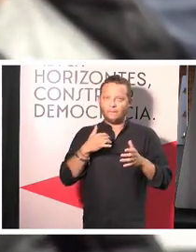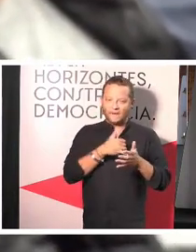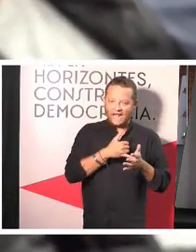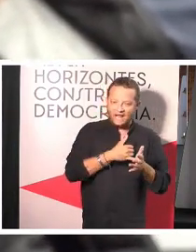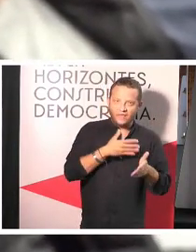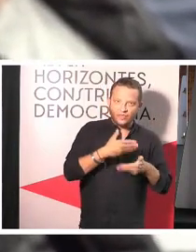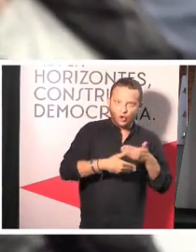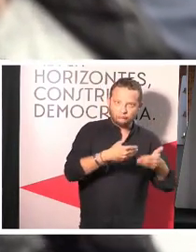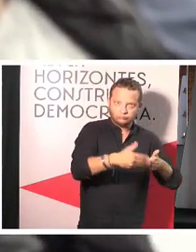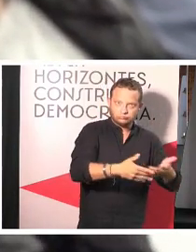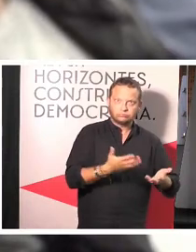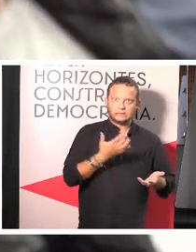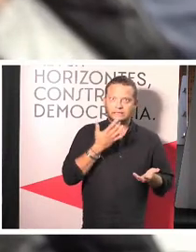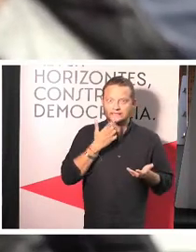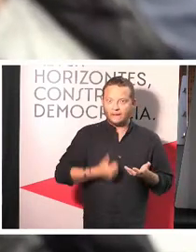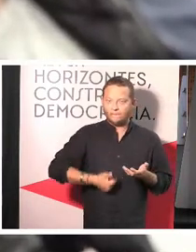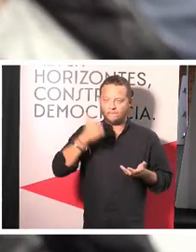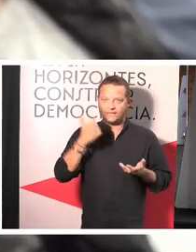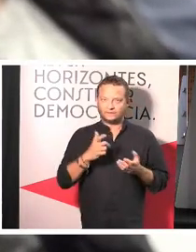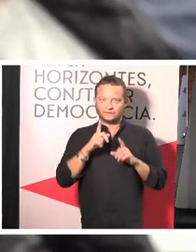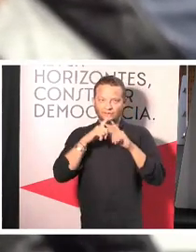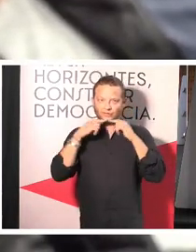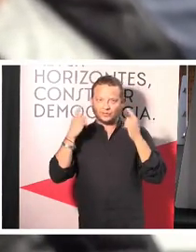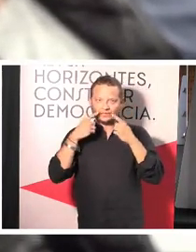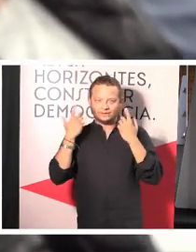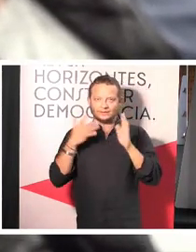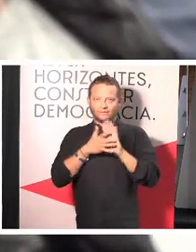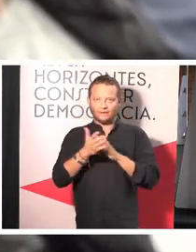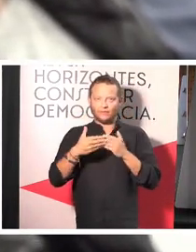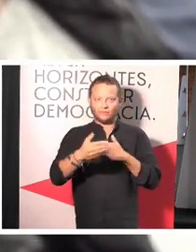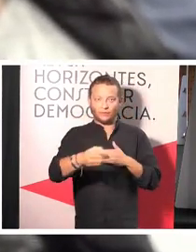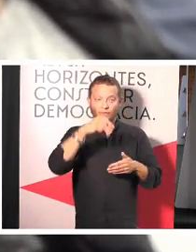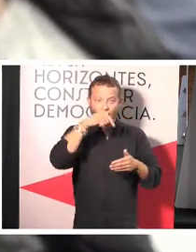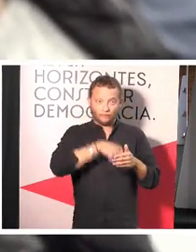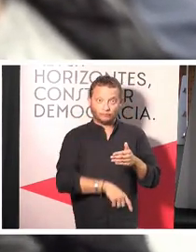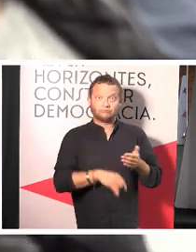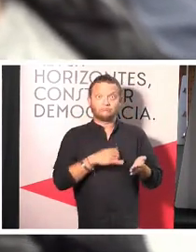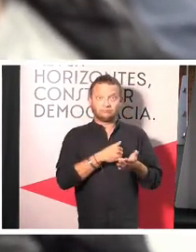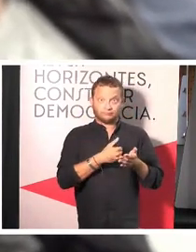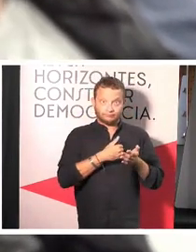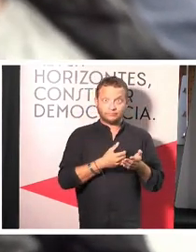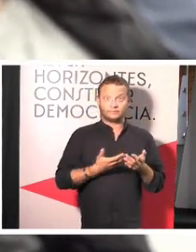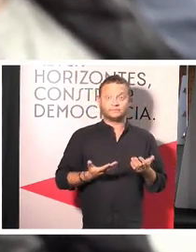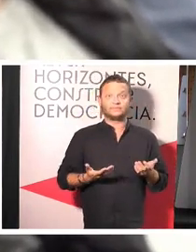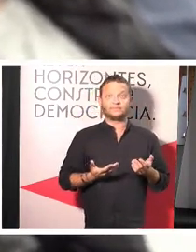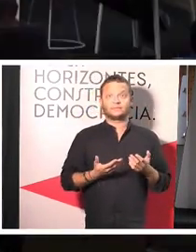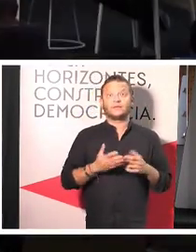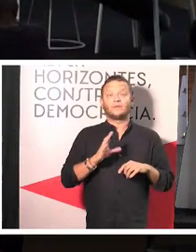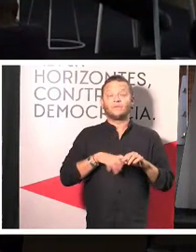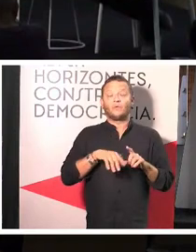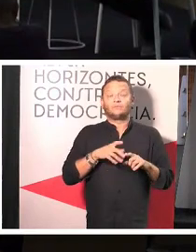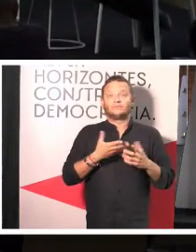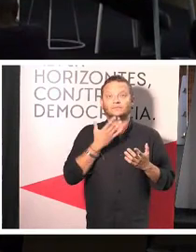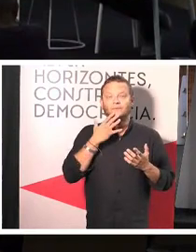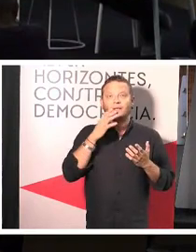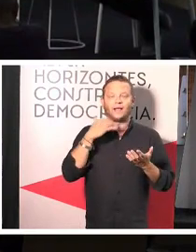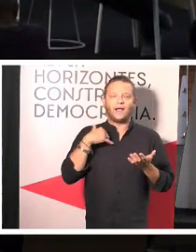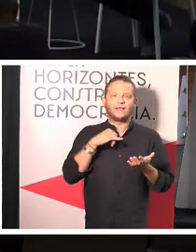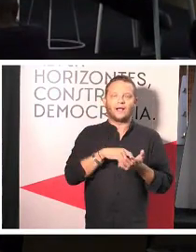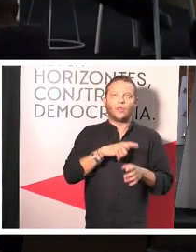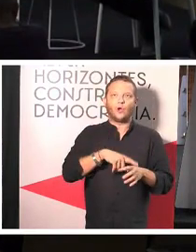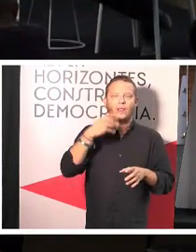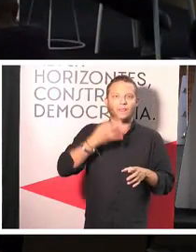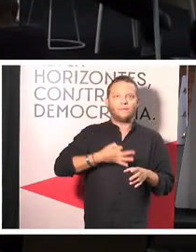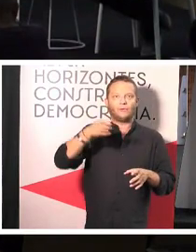precarización. Cuanto más sonríen, más profundos nos clavan ese puñal, y creo que también ha llegado la hora de que